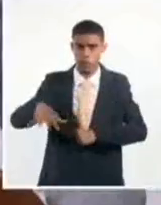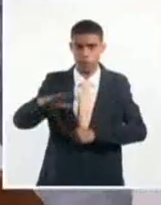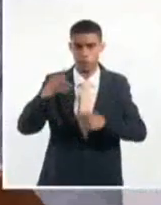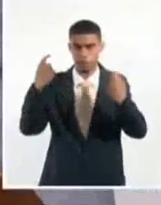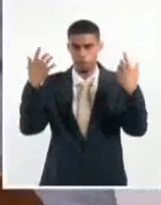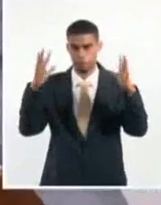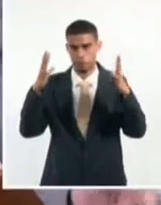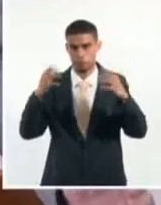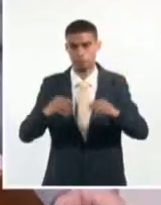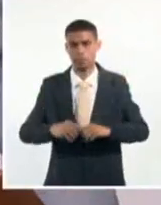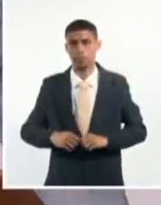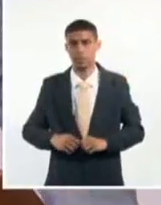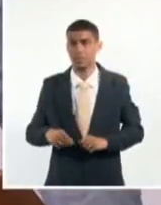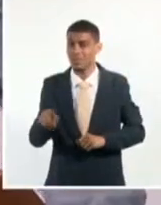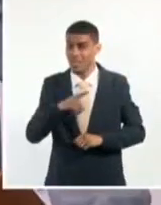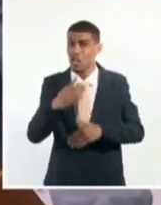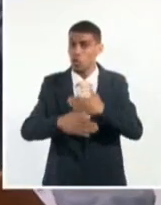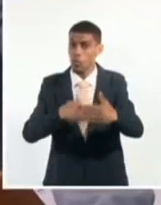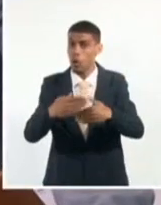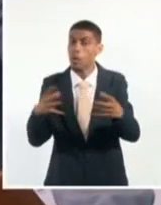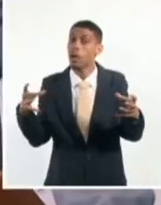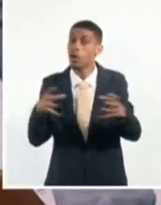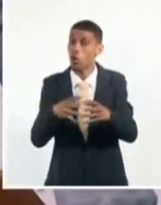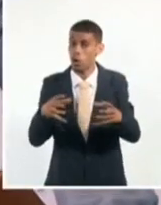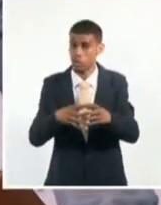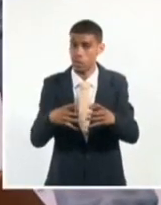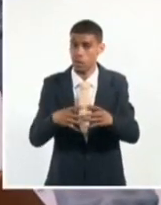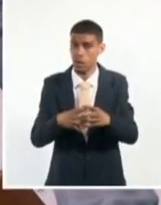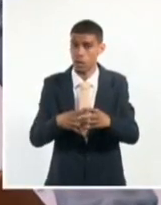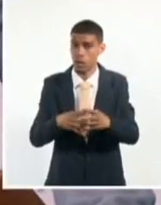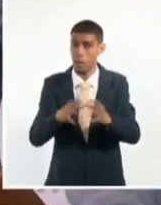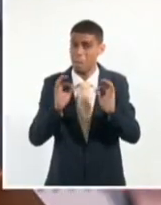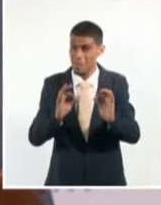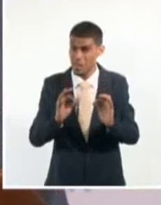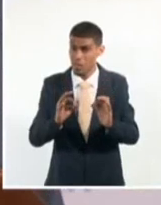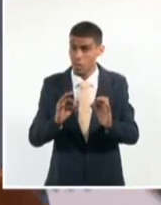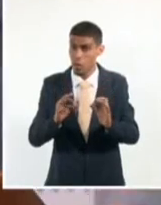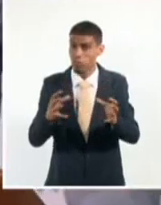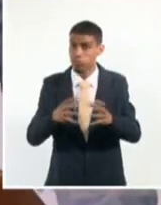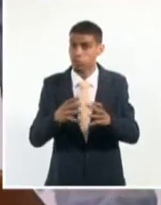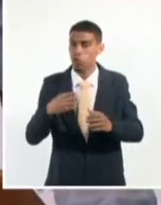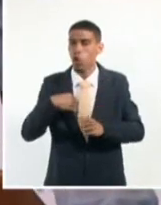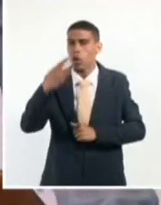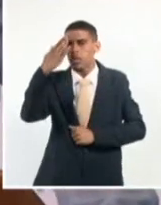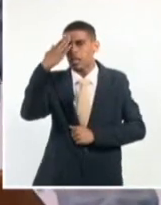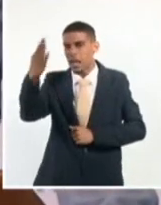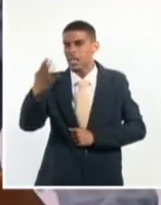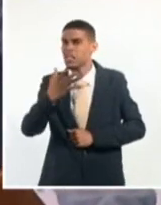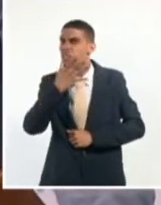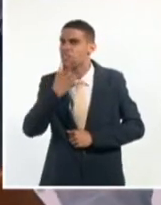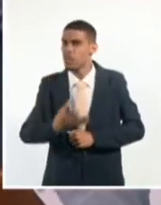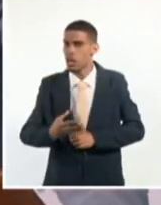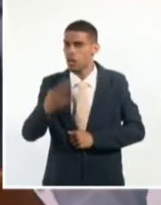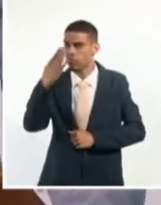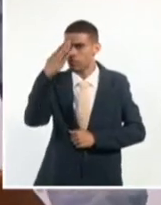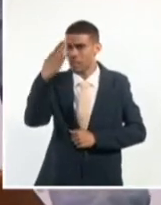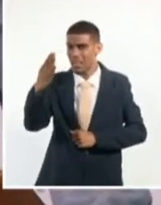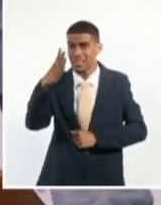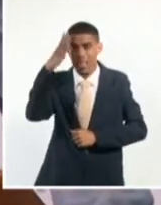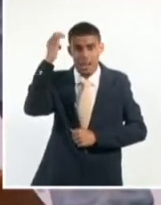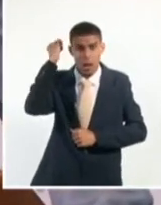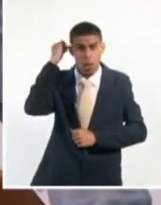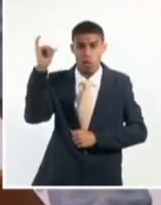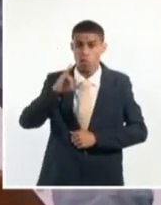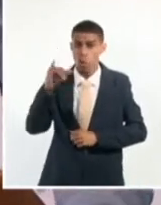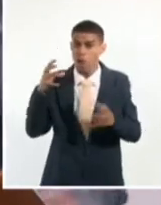Las satisfacciones son colectivas. En ellas me afirmo para agradecer a Fidel, a Raúl y a la generación histórica que